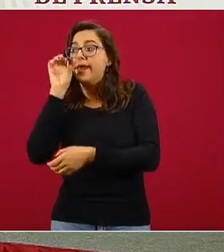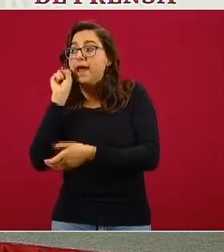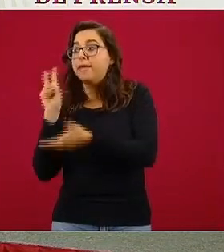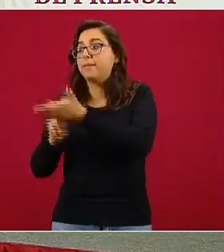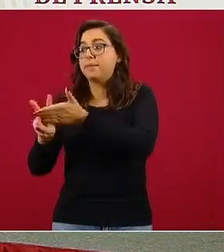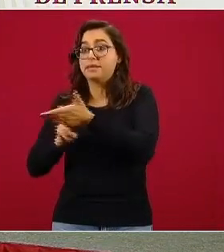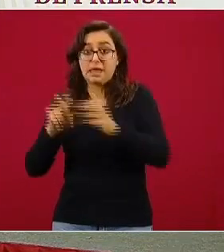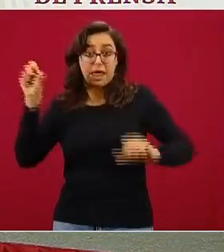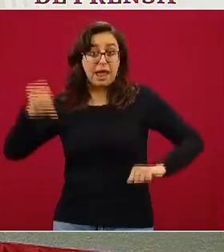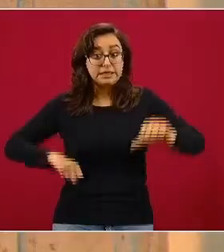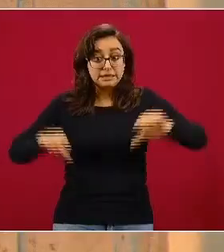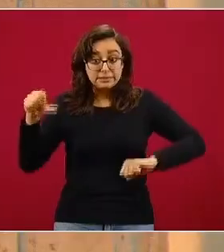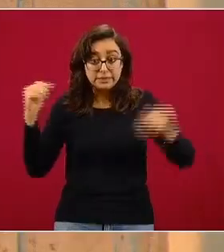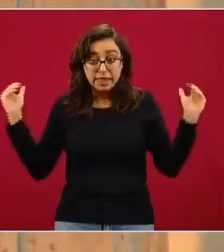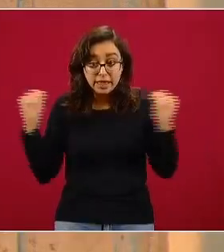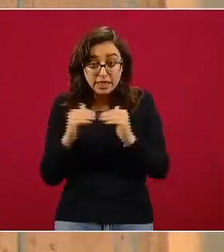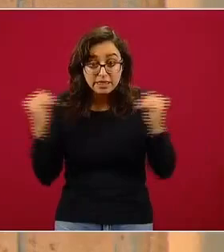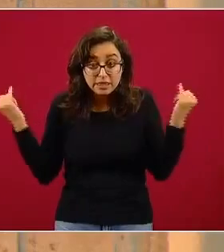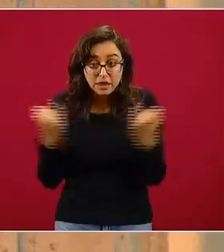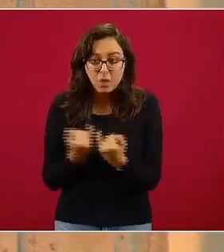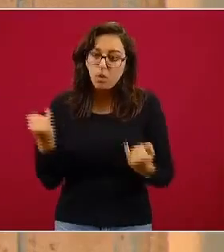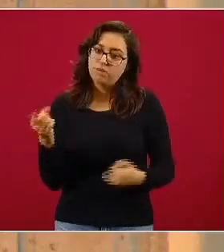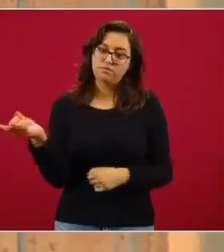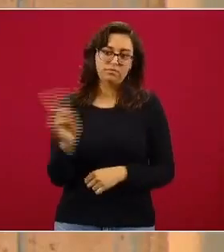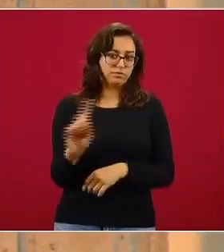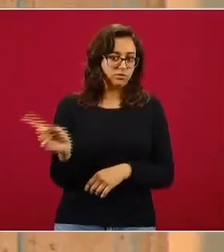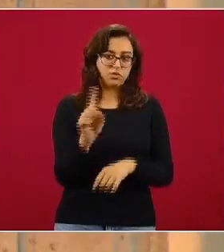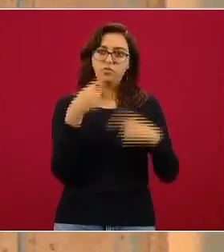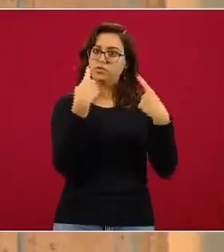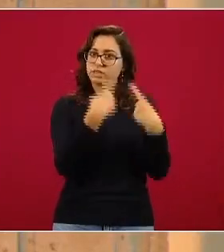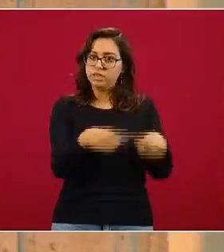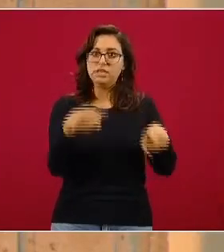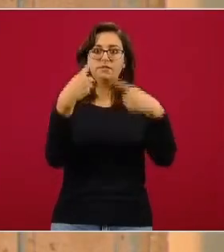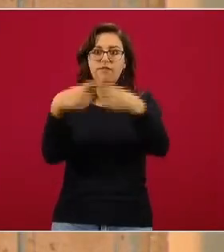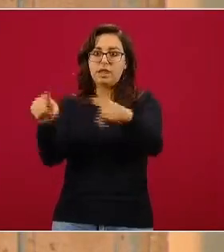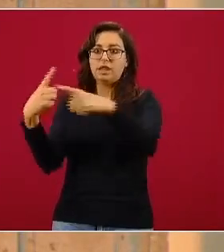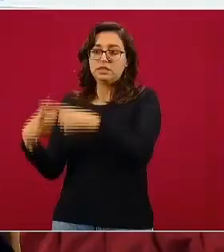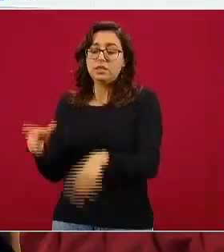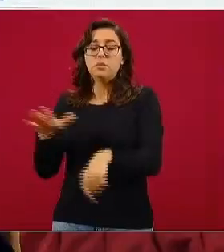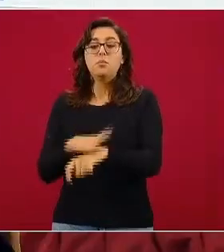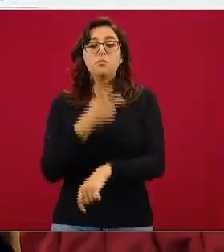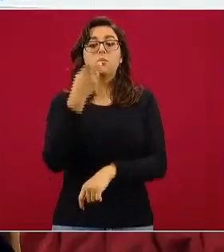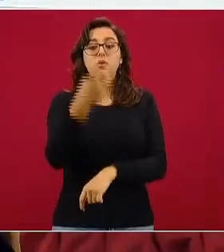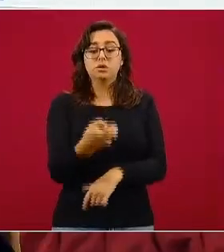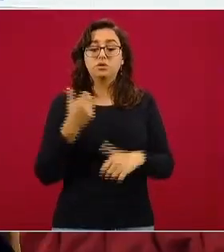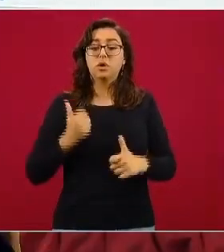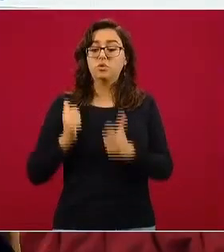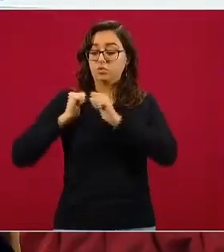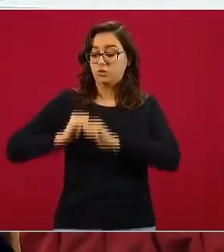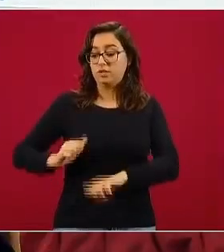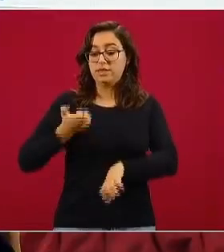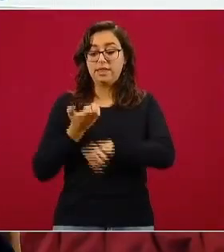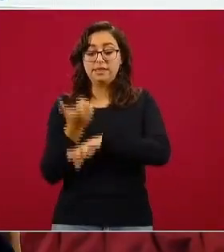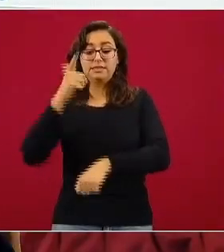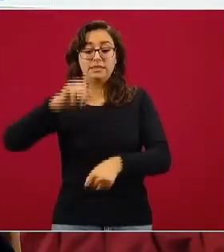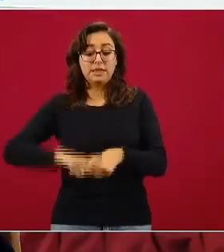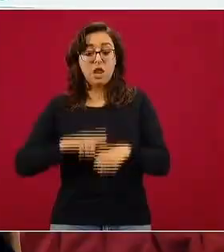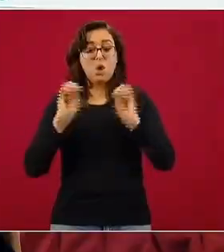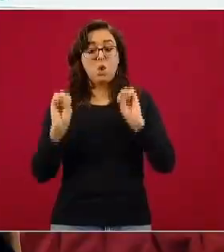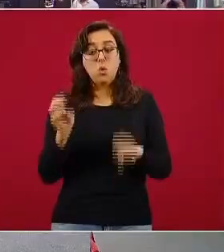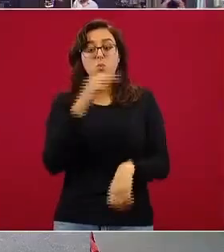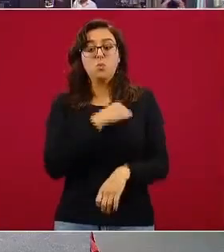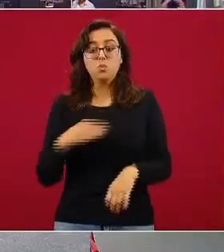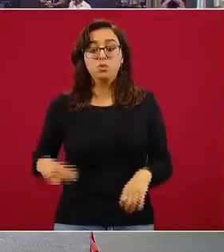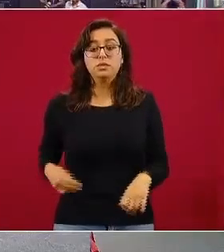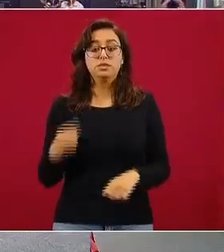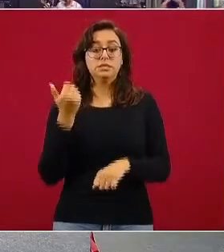autoridad local, sea la entidad federativa, es decir, la autoridad estatal o en su momento la autoridad municipal, son las